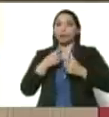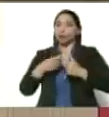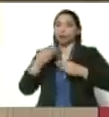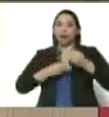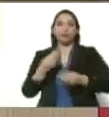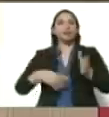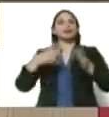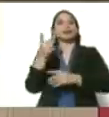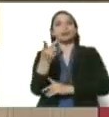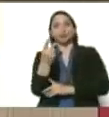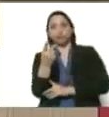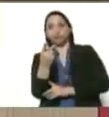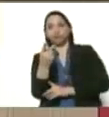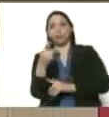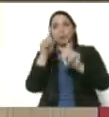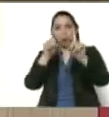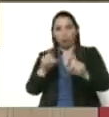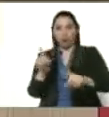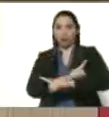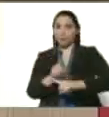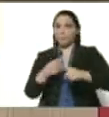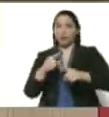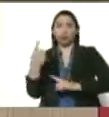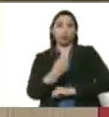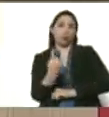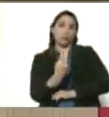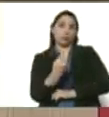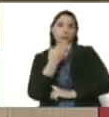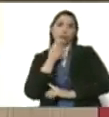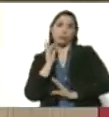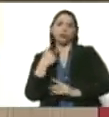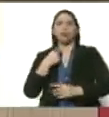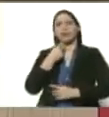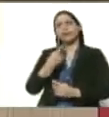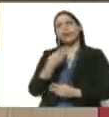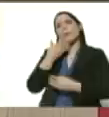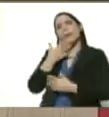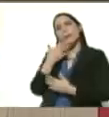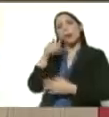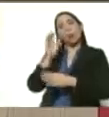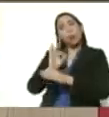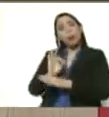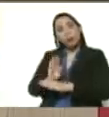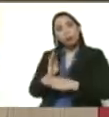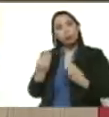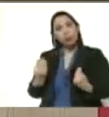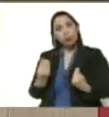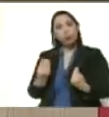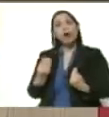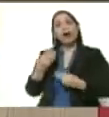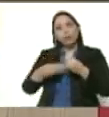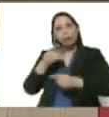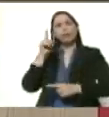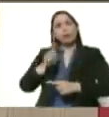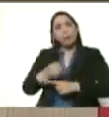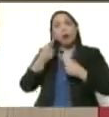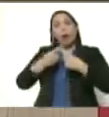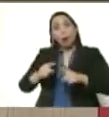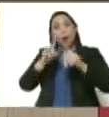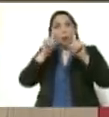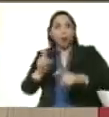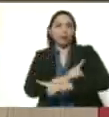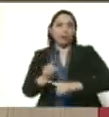le aplican 2 pruebas rápidas. Pero no solamente, yo decía, siendo muy cuidadosos, se aplica también otra